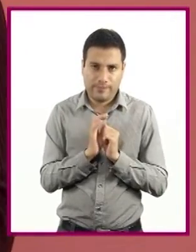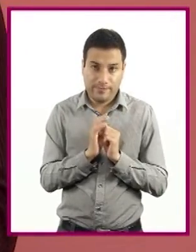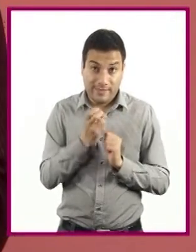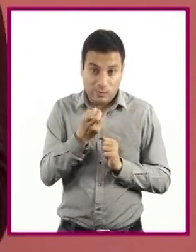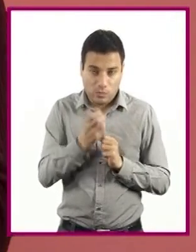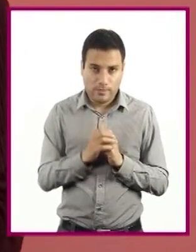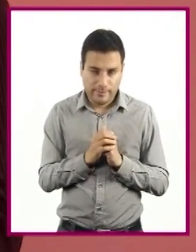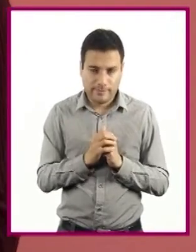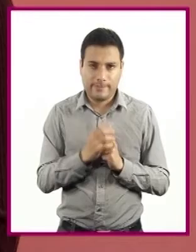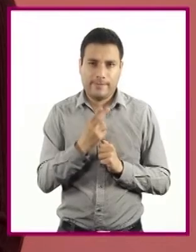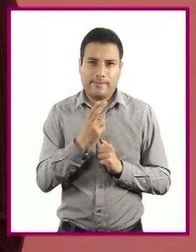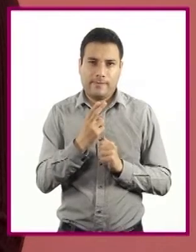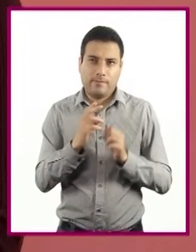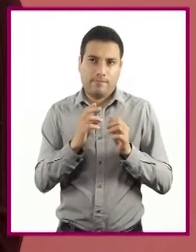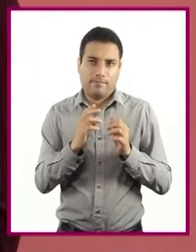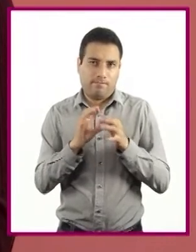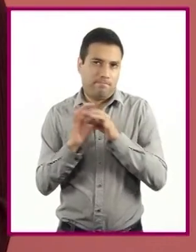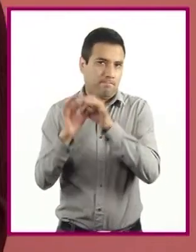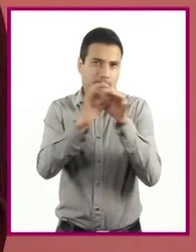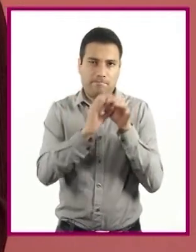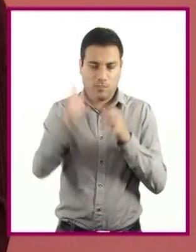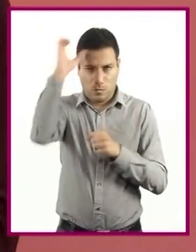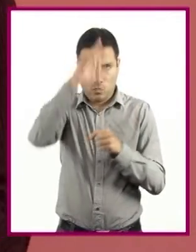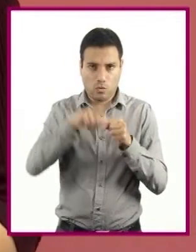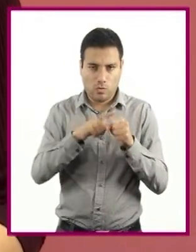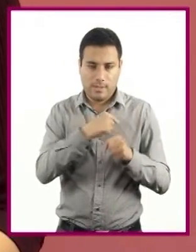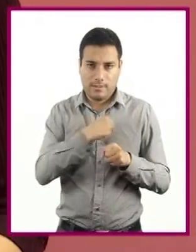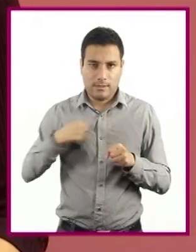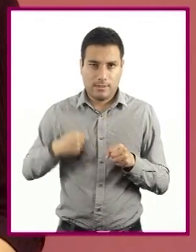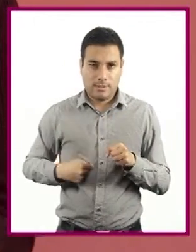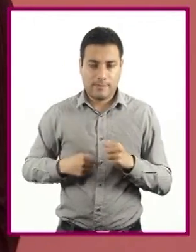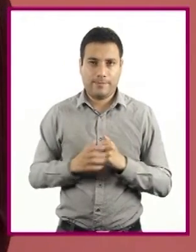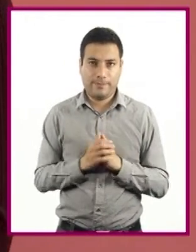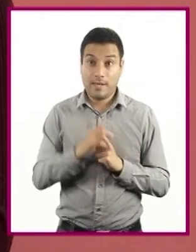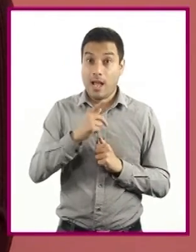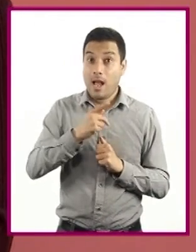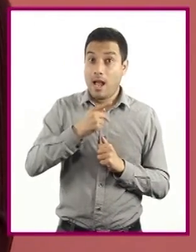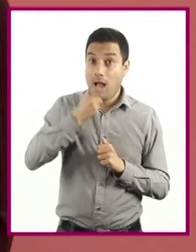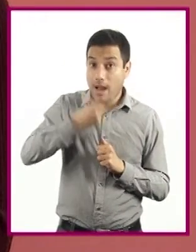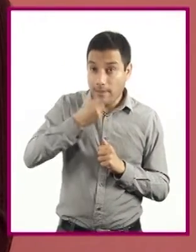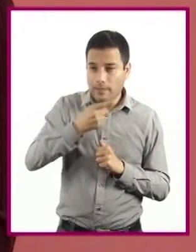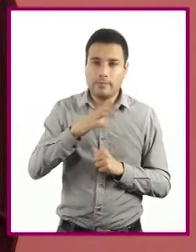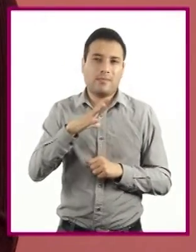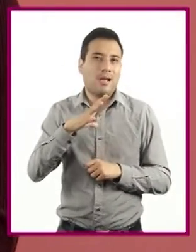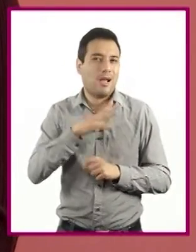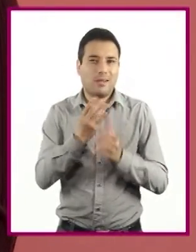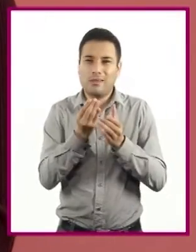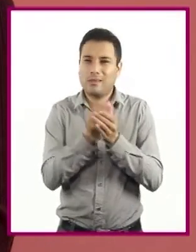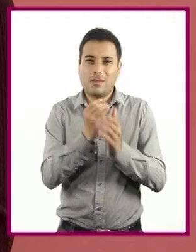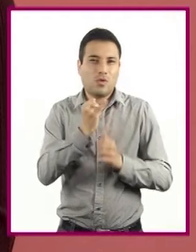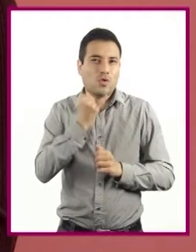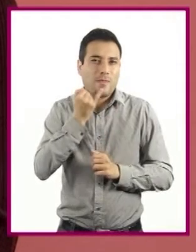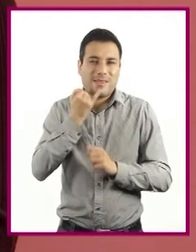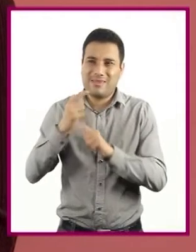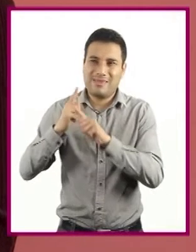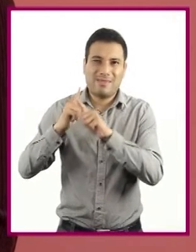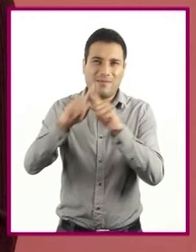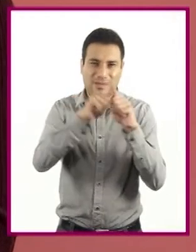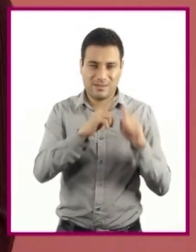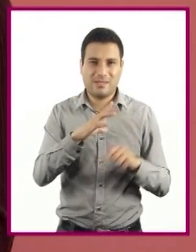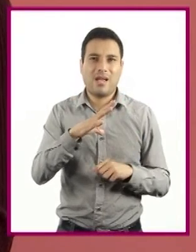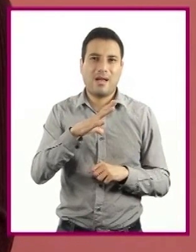un elemento unificador de la cultura china, y no el habla, que abarca miles de dialectos, a veces